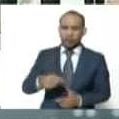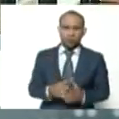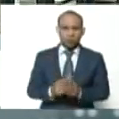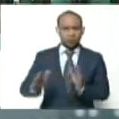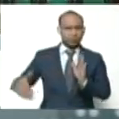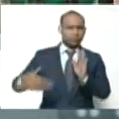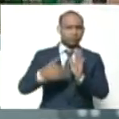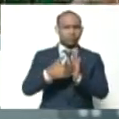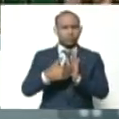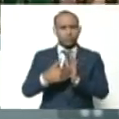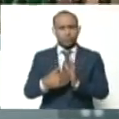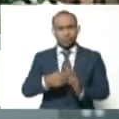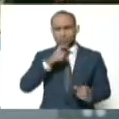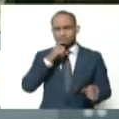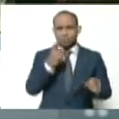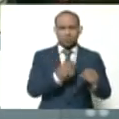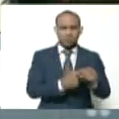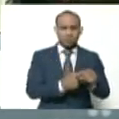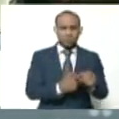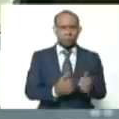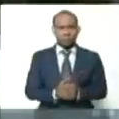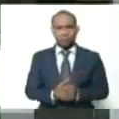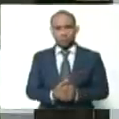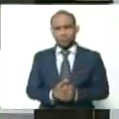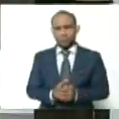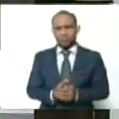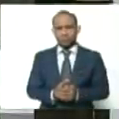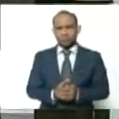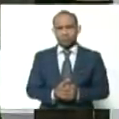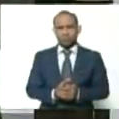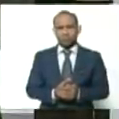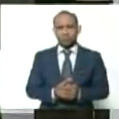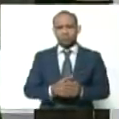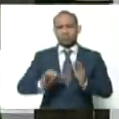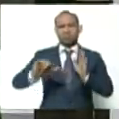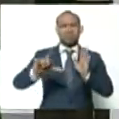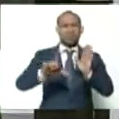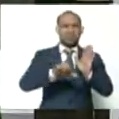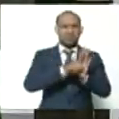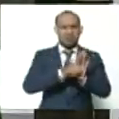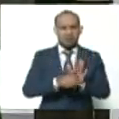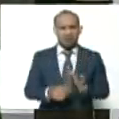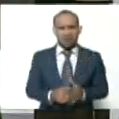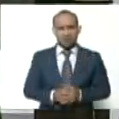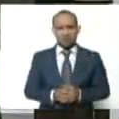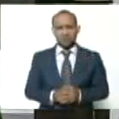arremetidas, amenazas, acciones inconstitucionales, ilegales,